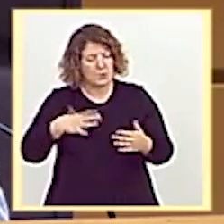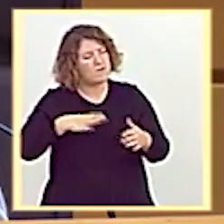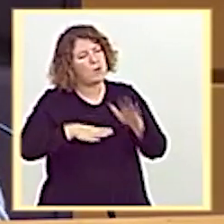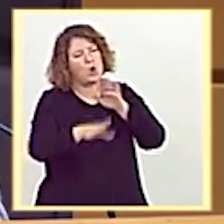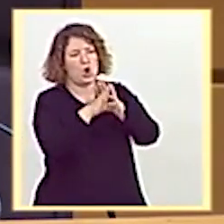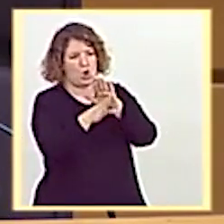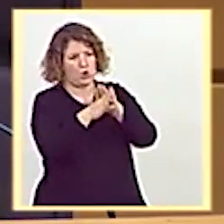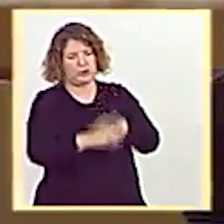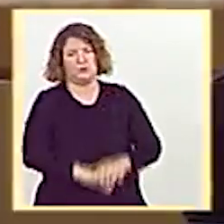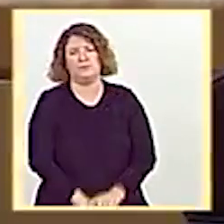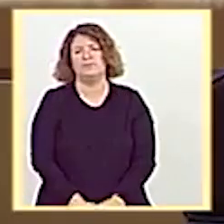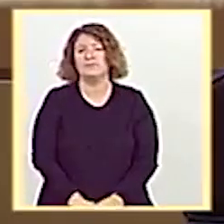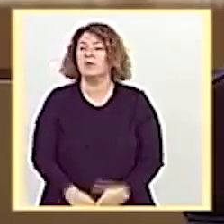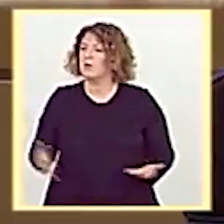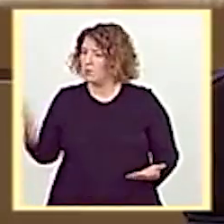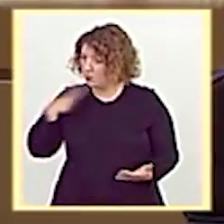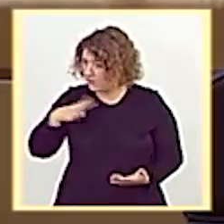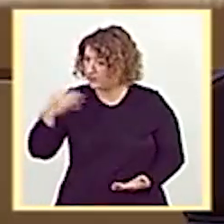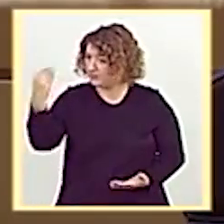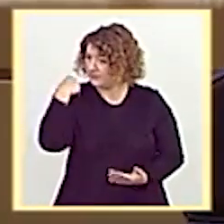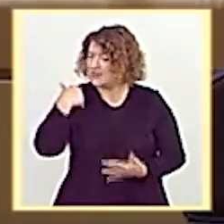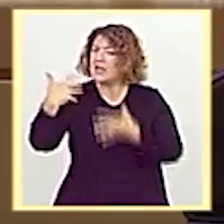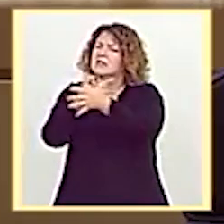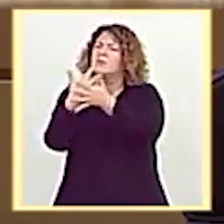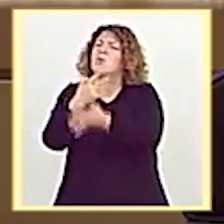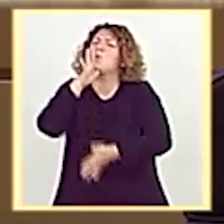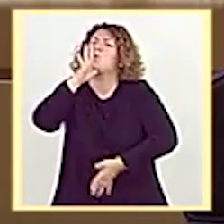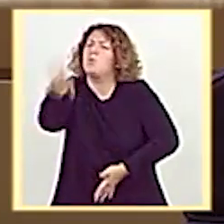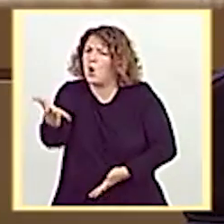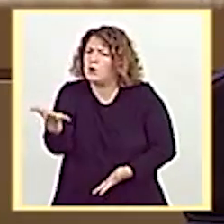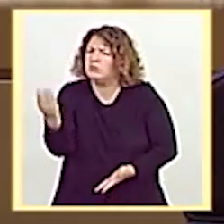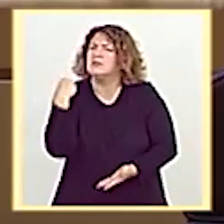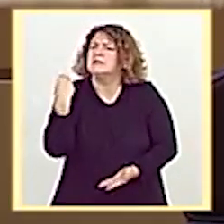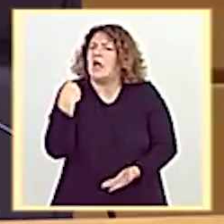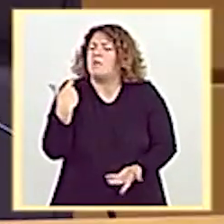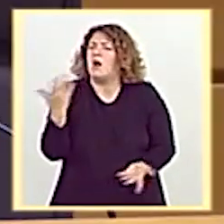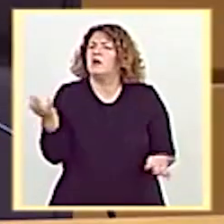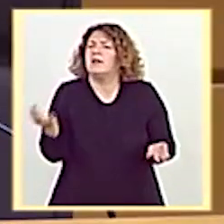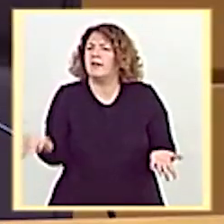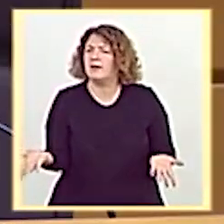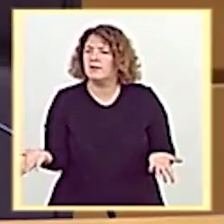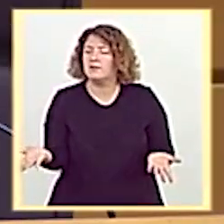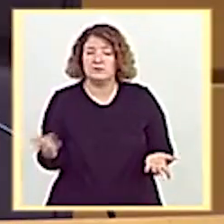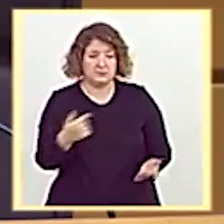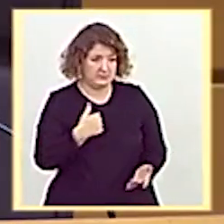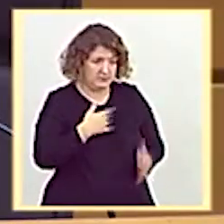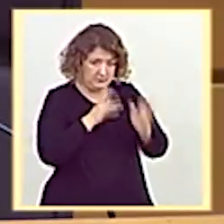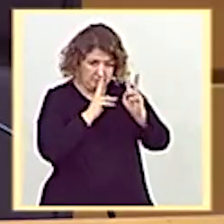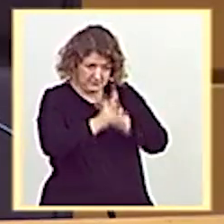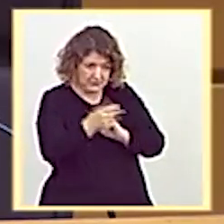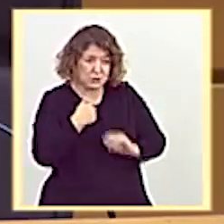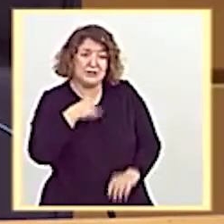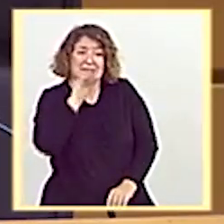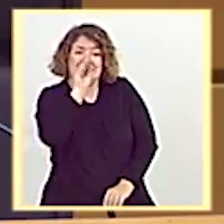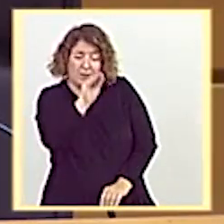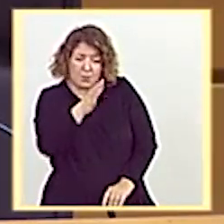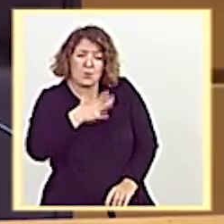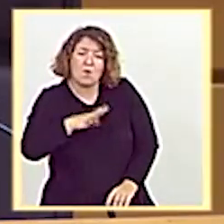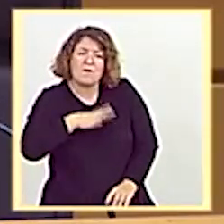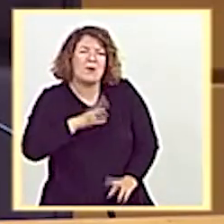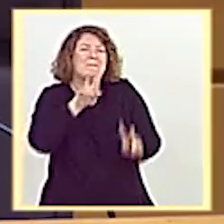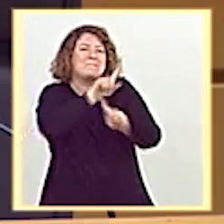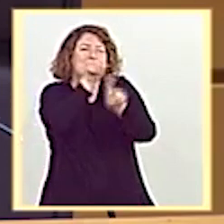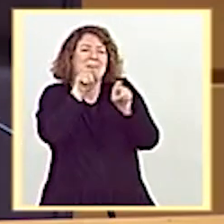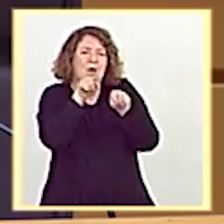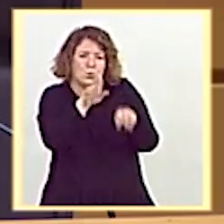Continuar, señoría. Señora presidenta, ¿me puede explicar por qué me llama la atención? Le he llamado a la cuestión. Puede continuar,